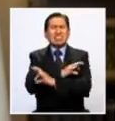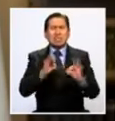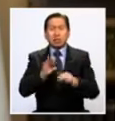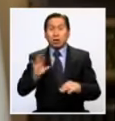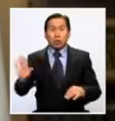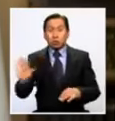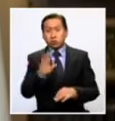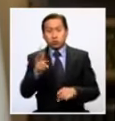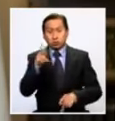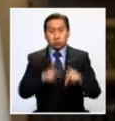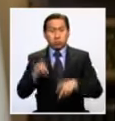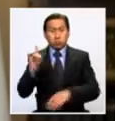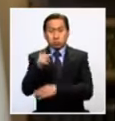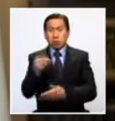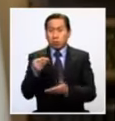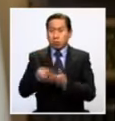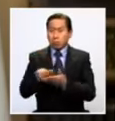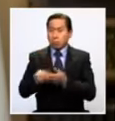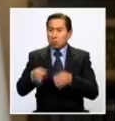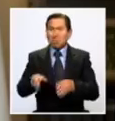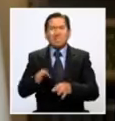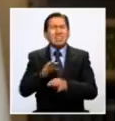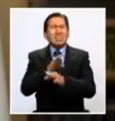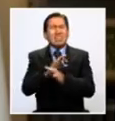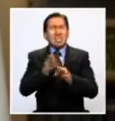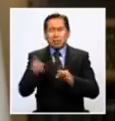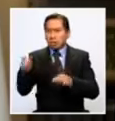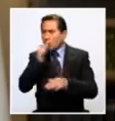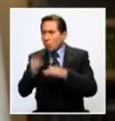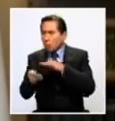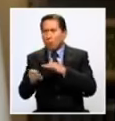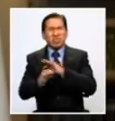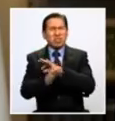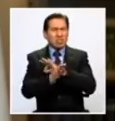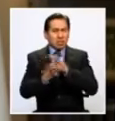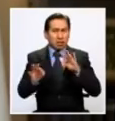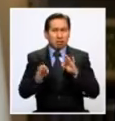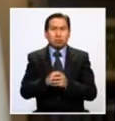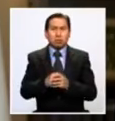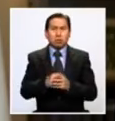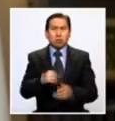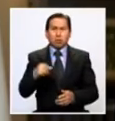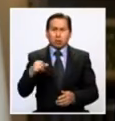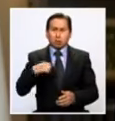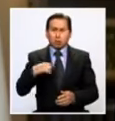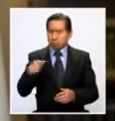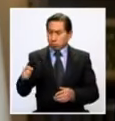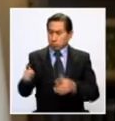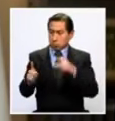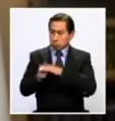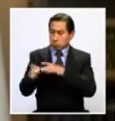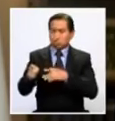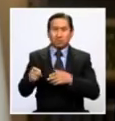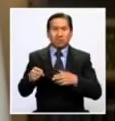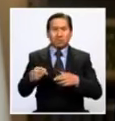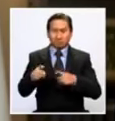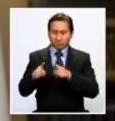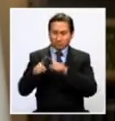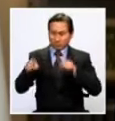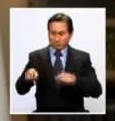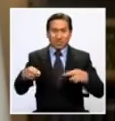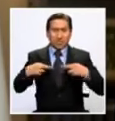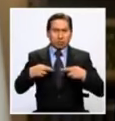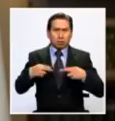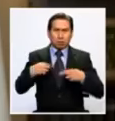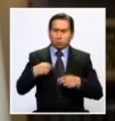bolivianos no pierdan un solo centavo por corrupción. Así lo he hecho con este caso de los respiradores.